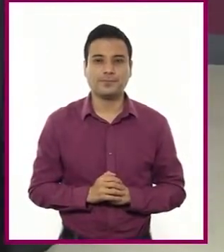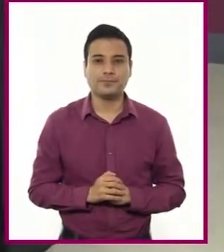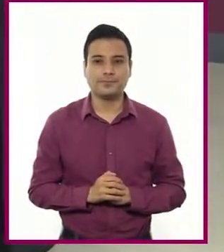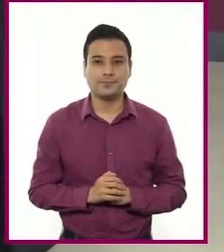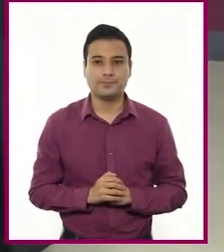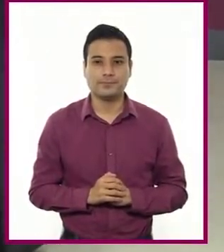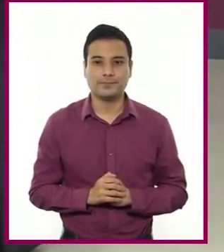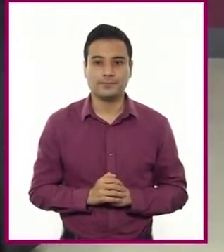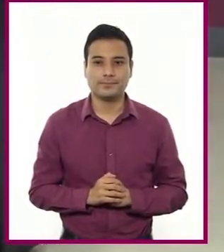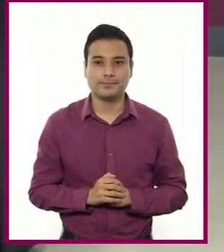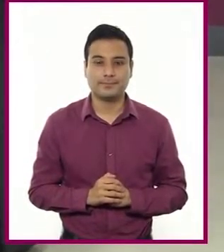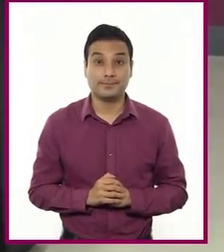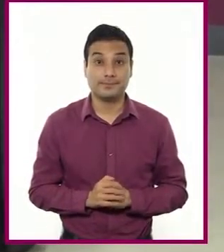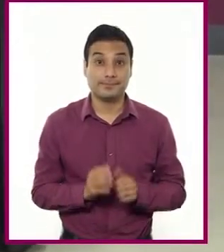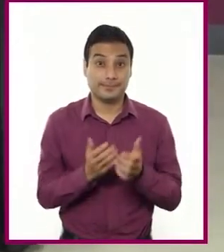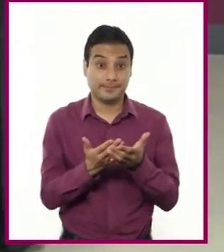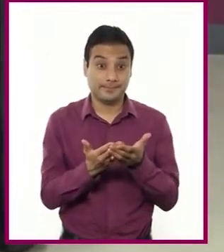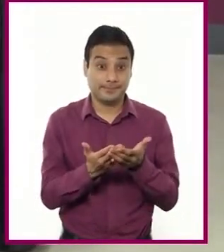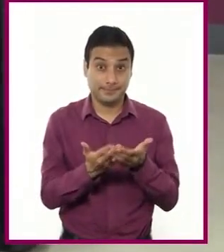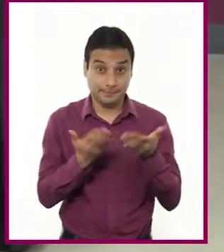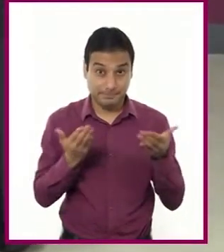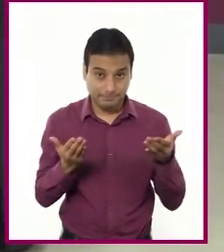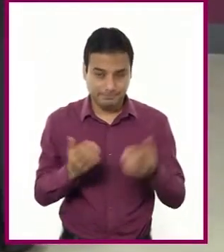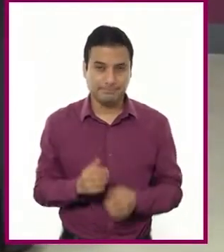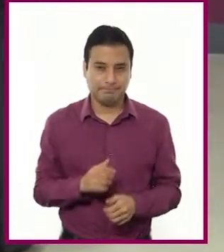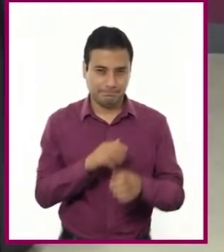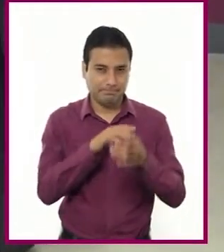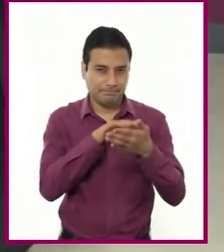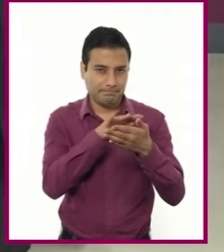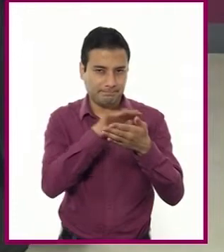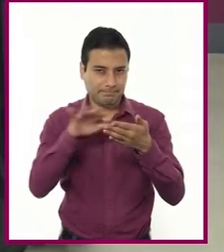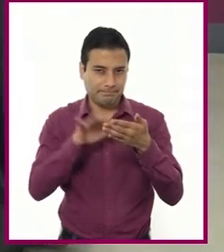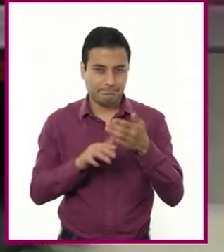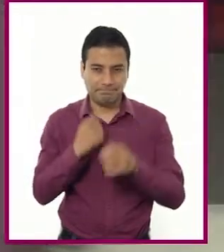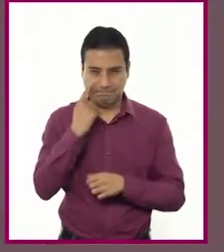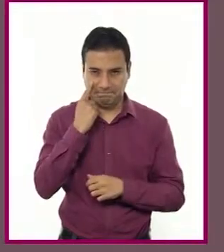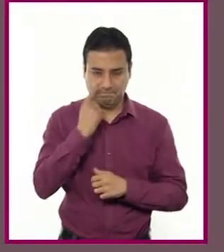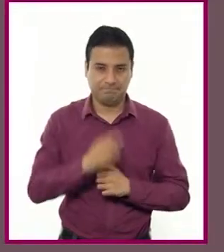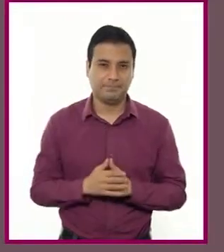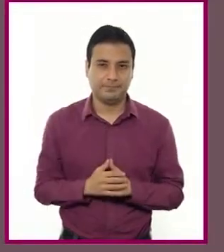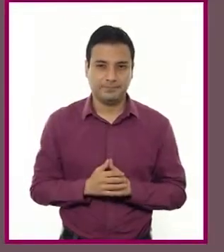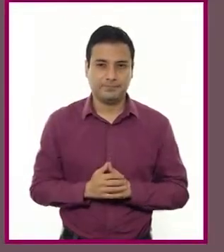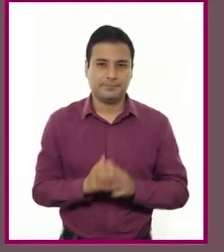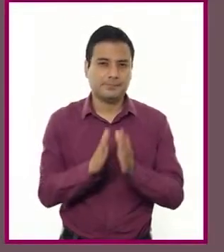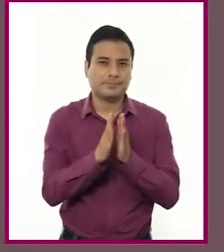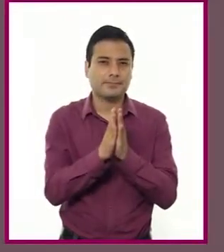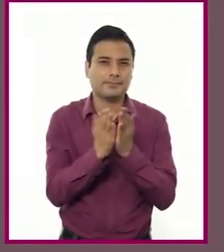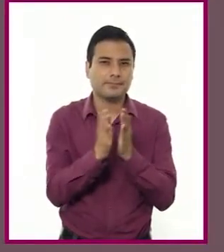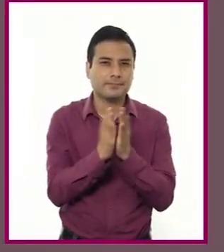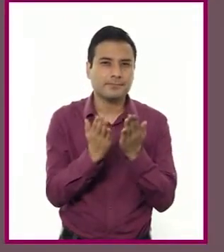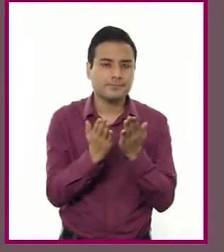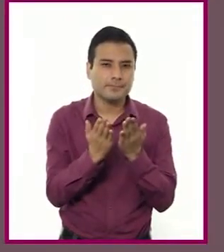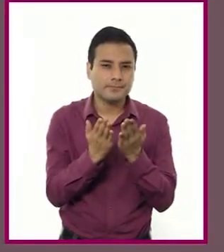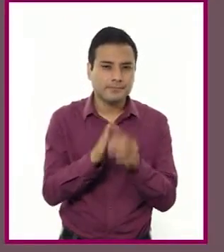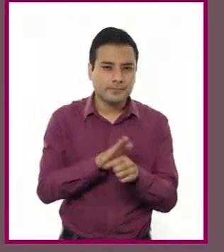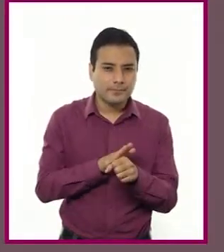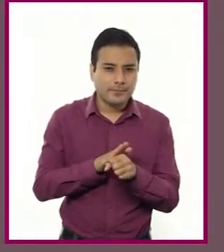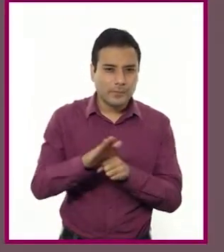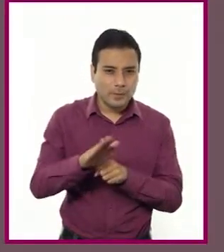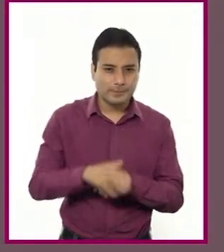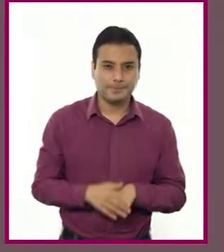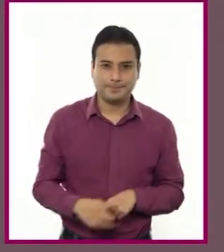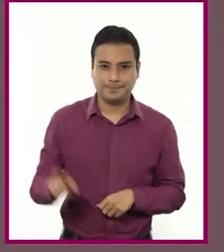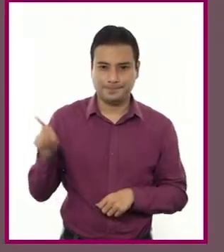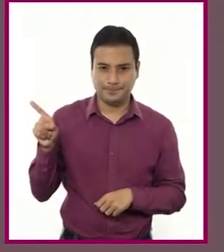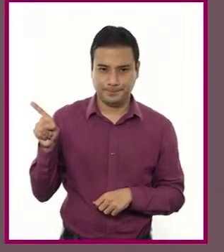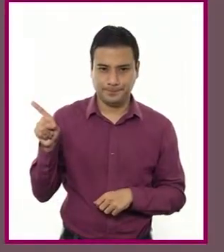Ahora, como parte de nuestra sección Leer para reconocernos, les voy a leer un texto escrito por Pablo Escalante y Antonio Rubial sobre